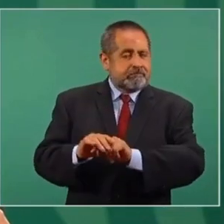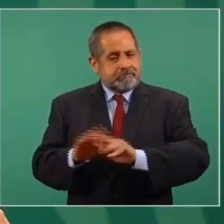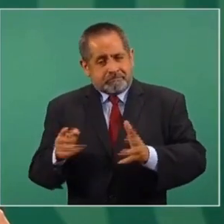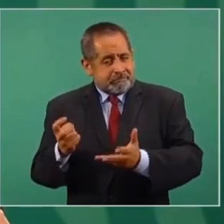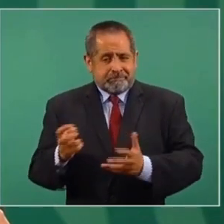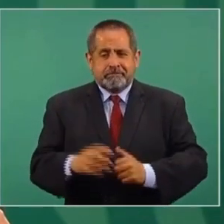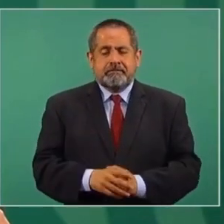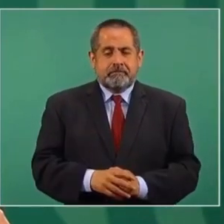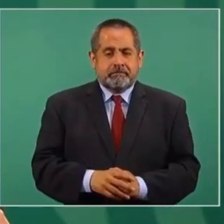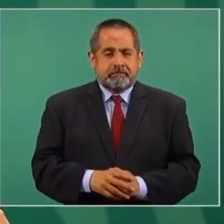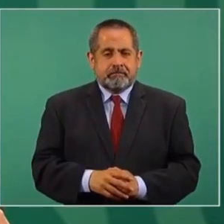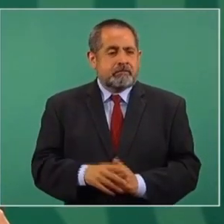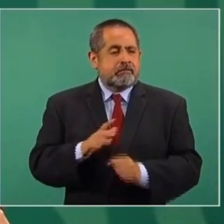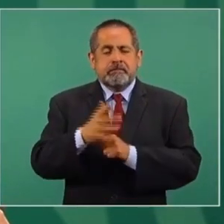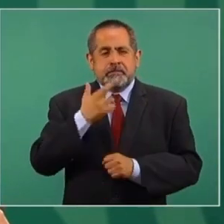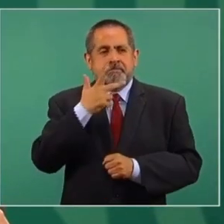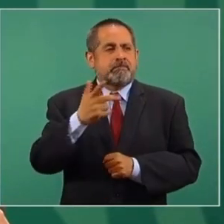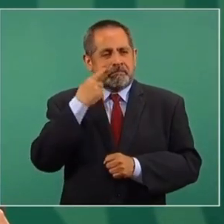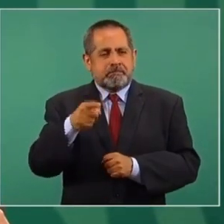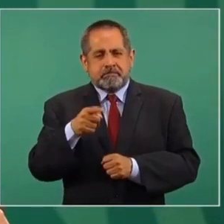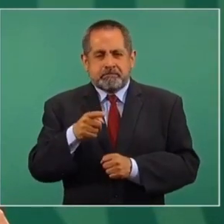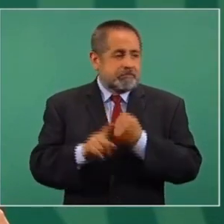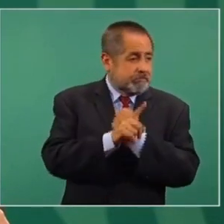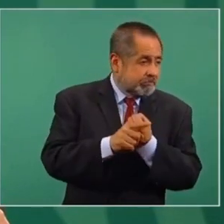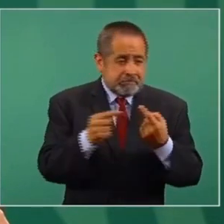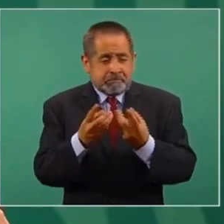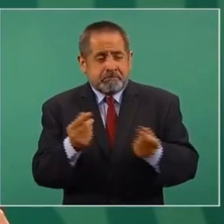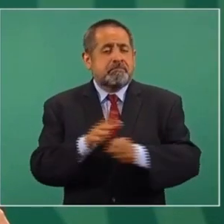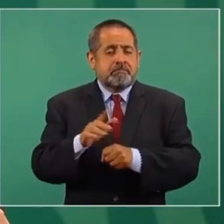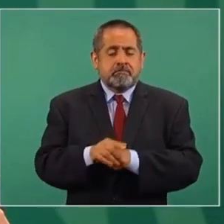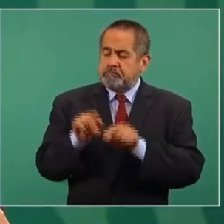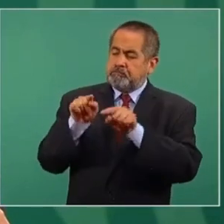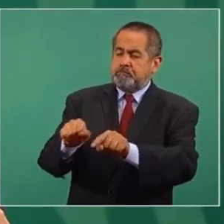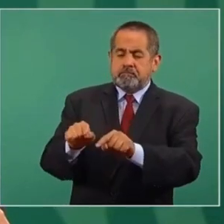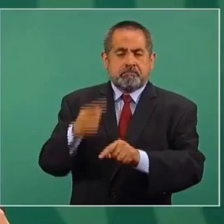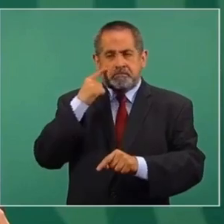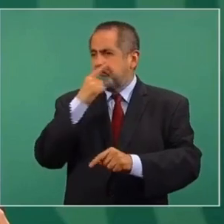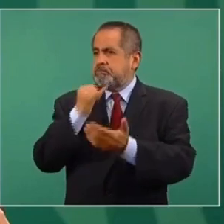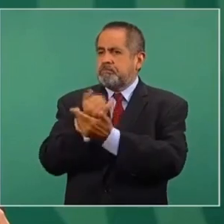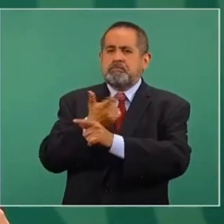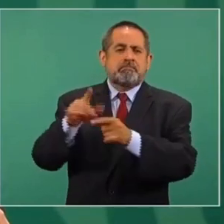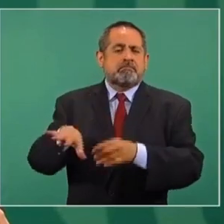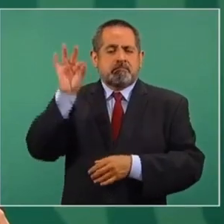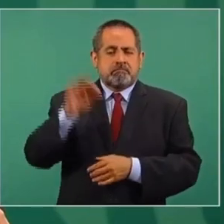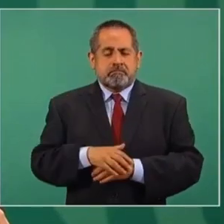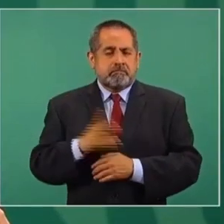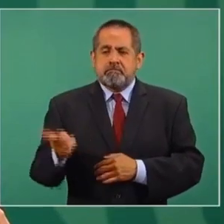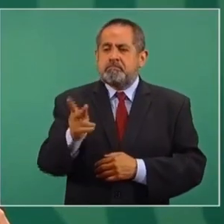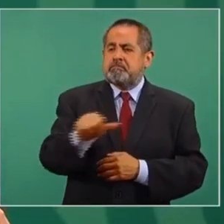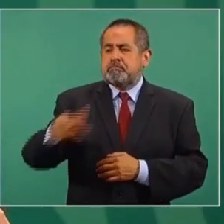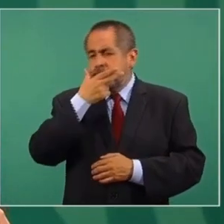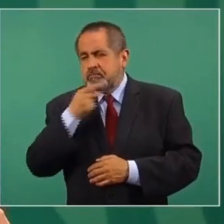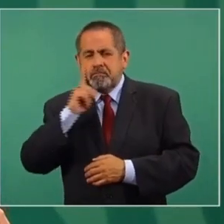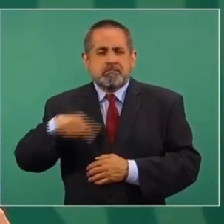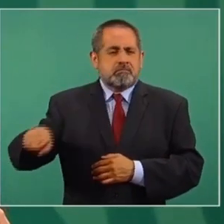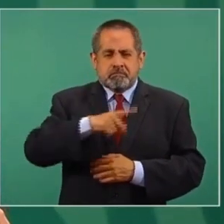que el mejor método para resolver diferencias es el método democrático. Preguntar a mujeres y a hombres